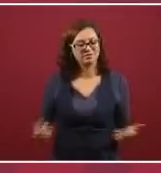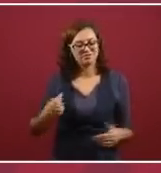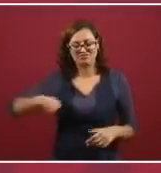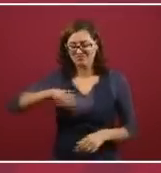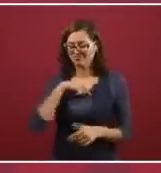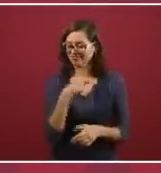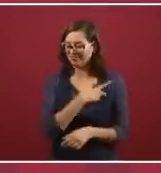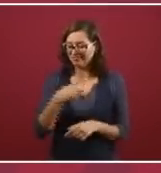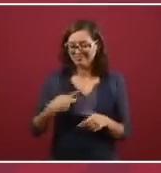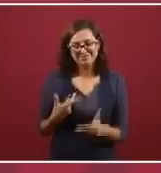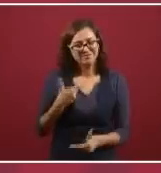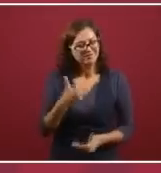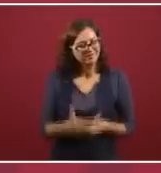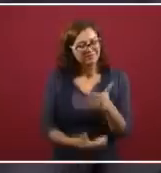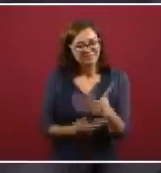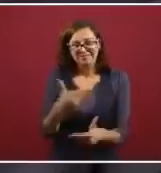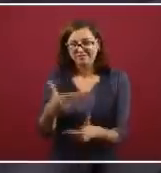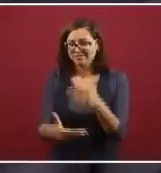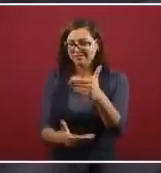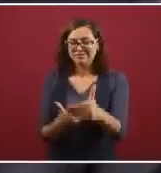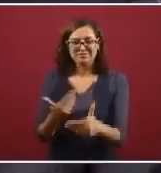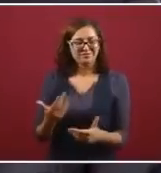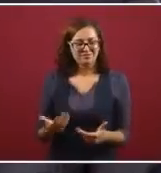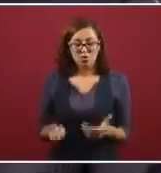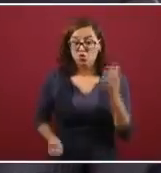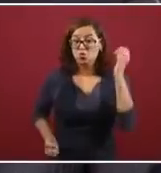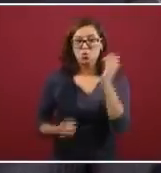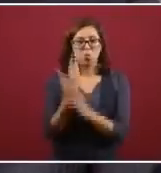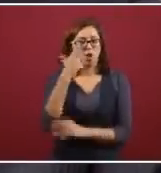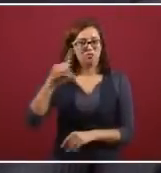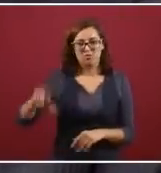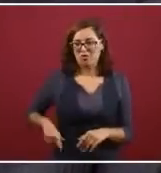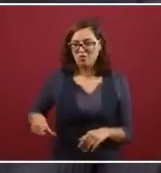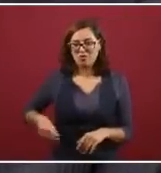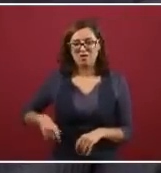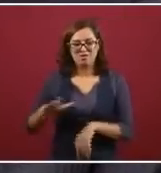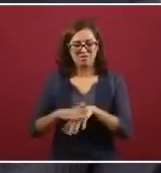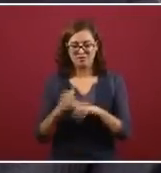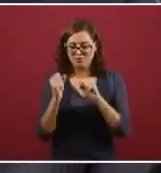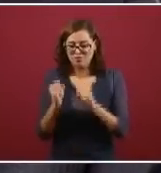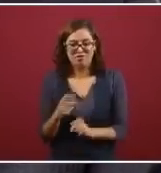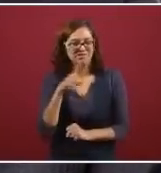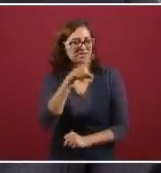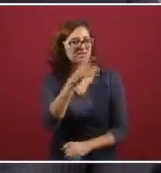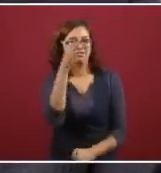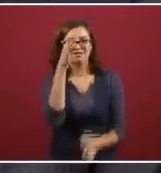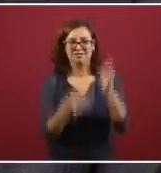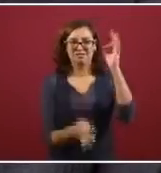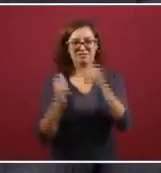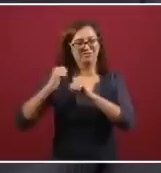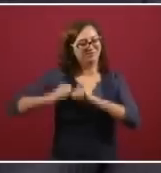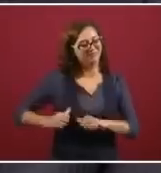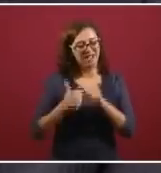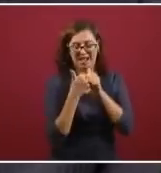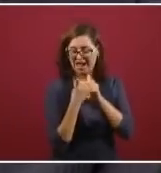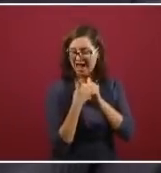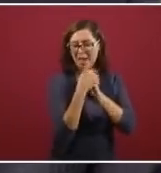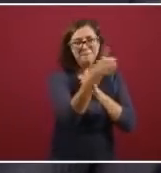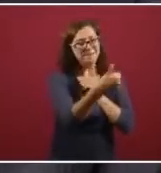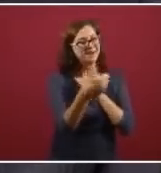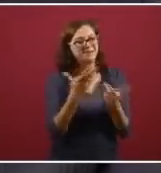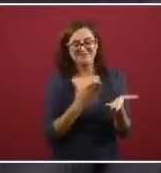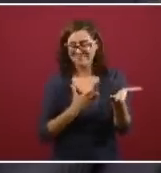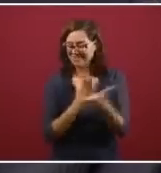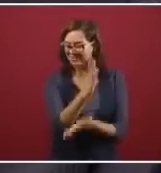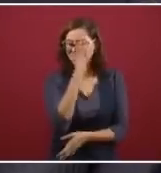consolidando este sistema de impartición de justicia a partir de la autonomía. Es que es